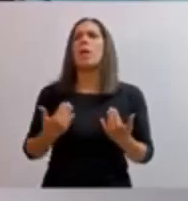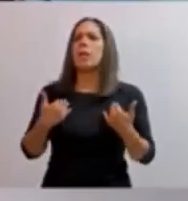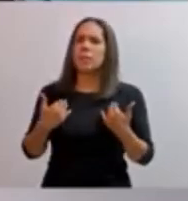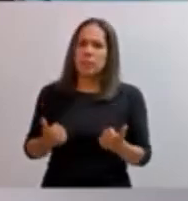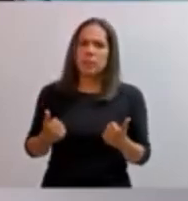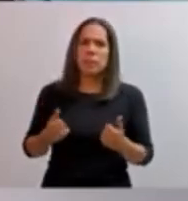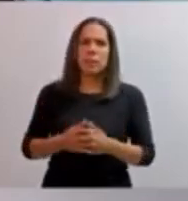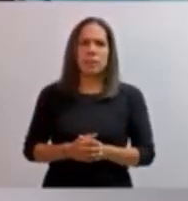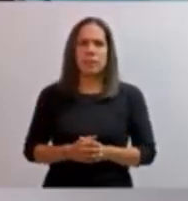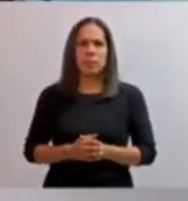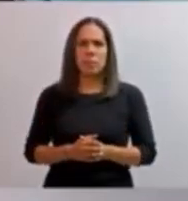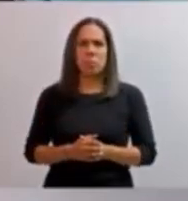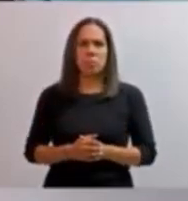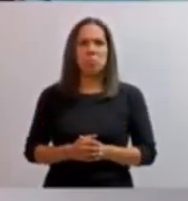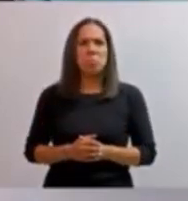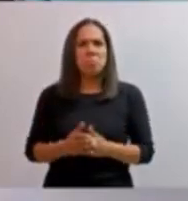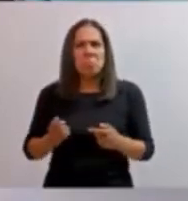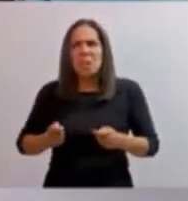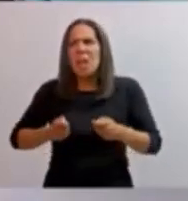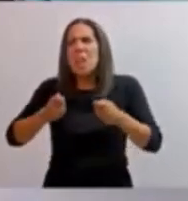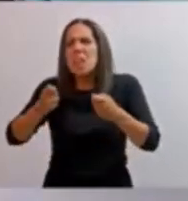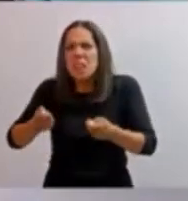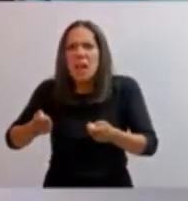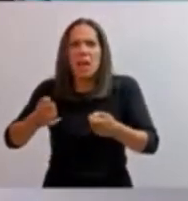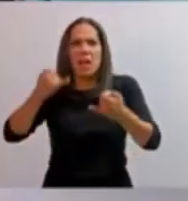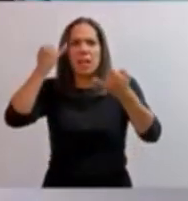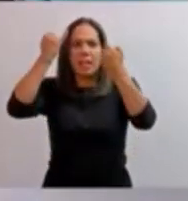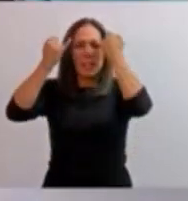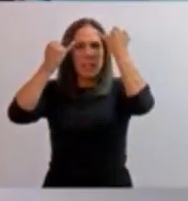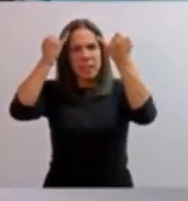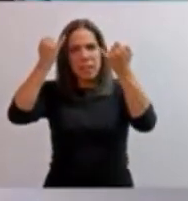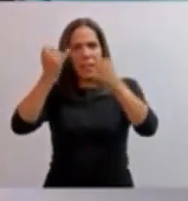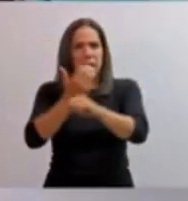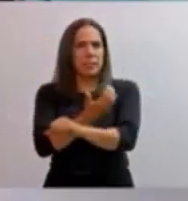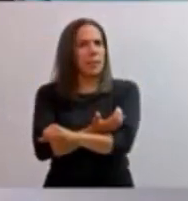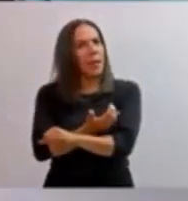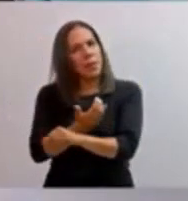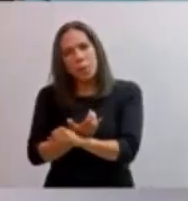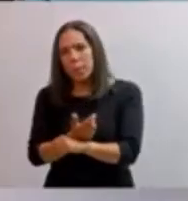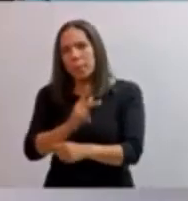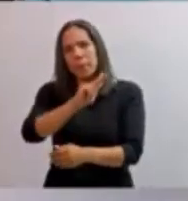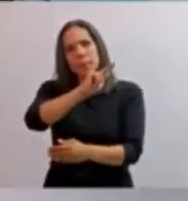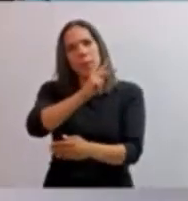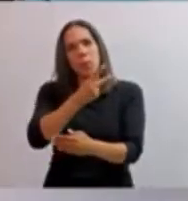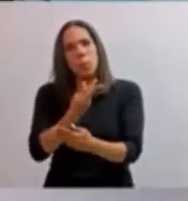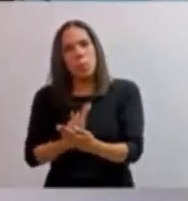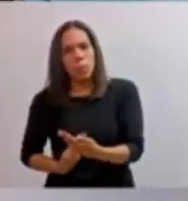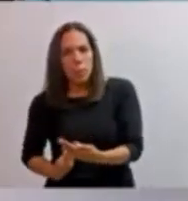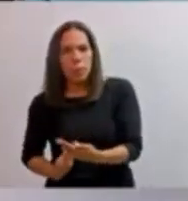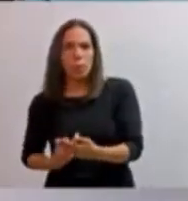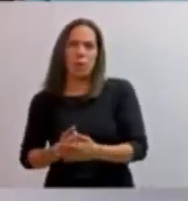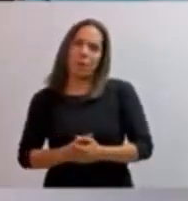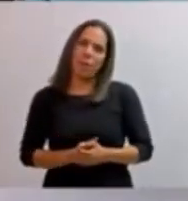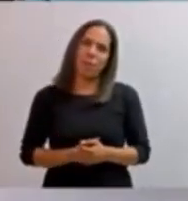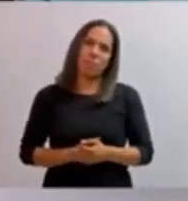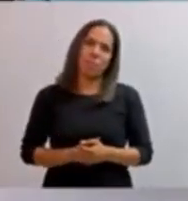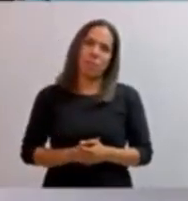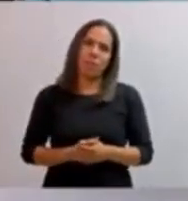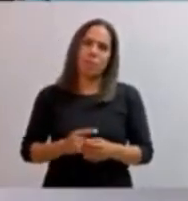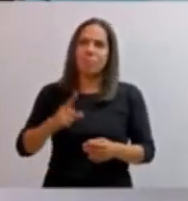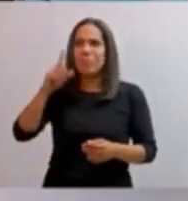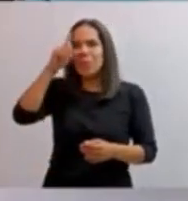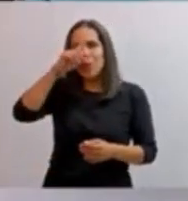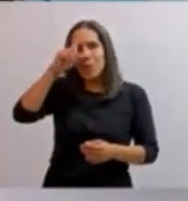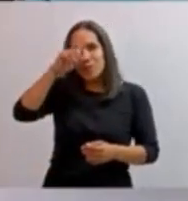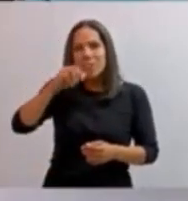lo decía Irene, pues elaborar un programa de acompañamiento, de asesoría y seguimiento. Pareciera